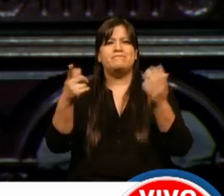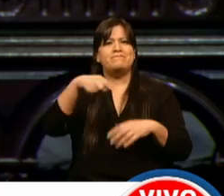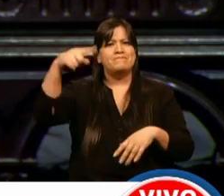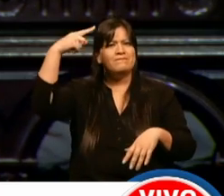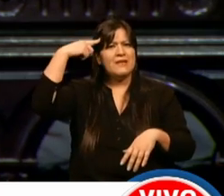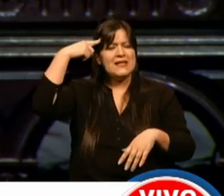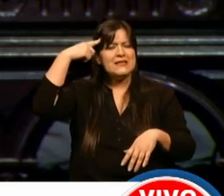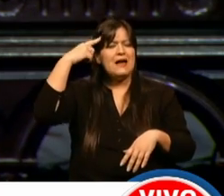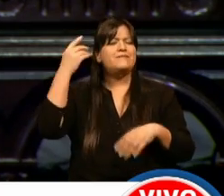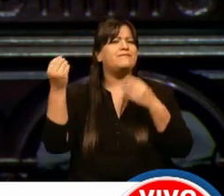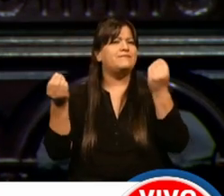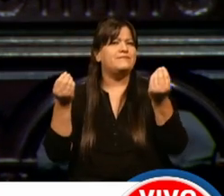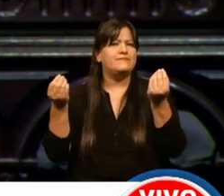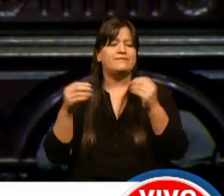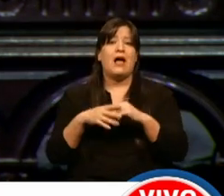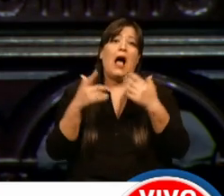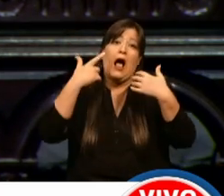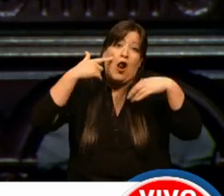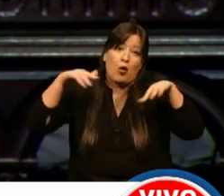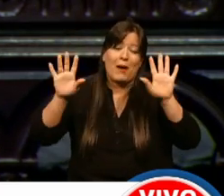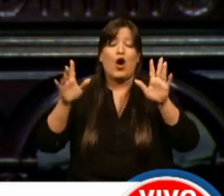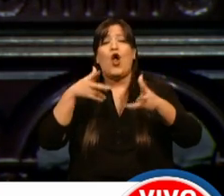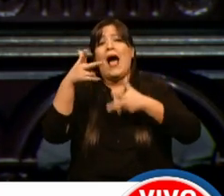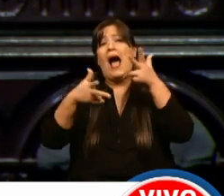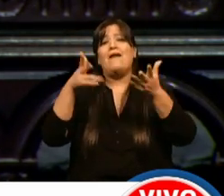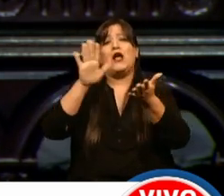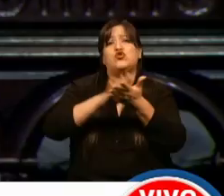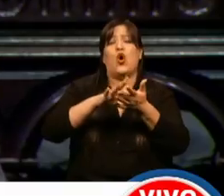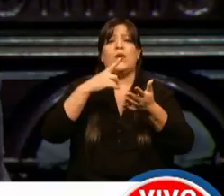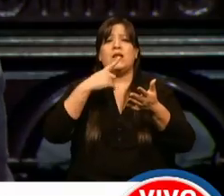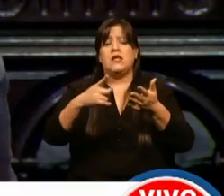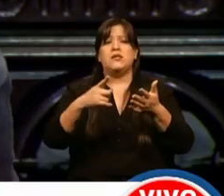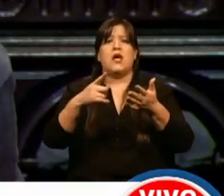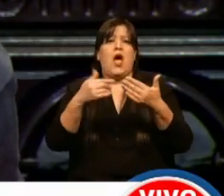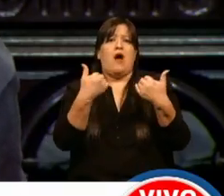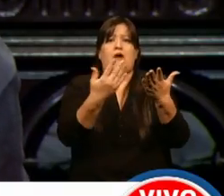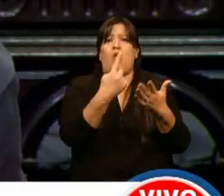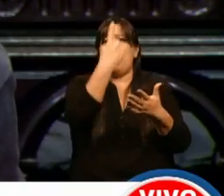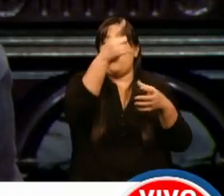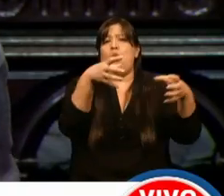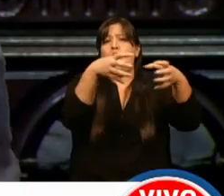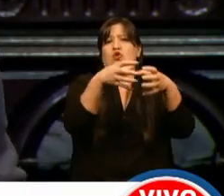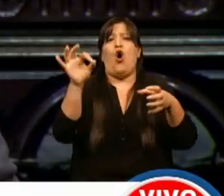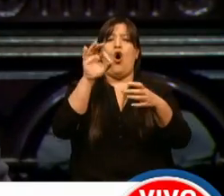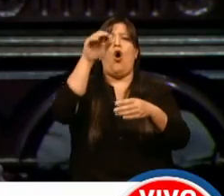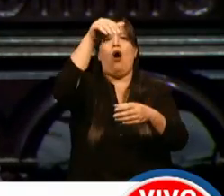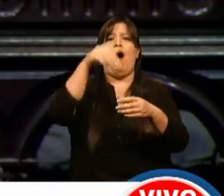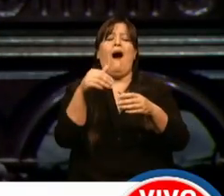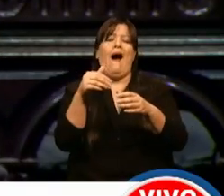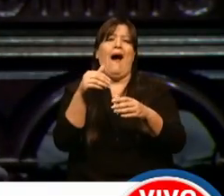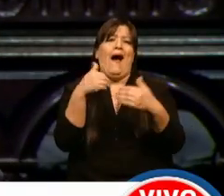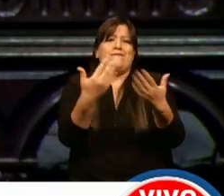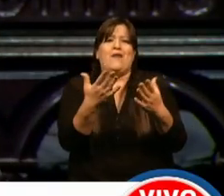que quizás cuando alguien habla de discrecionalidad o medida electoralista anularía